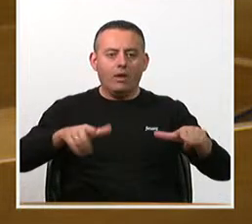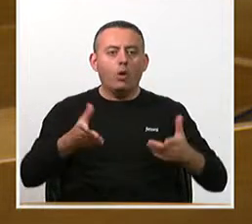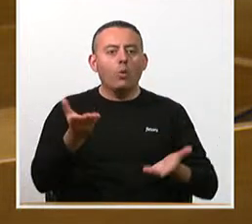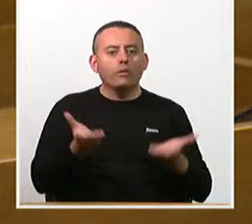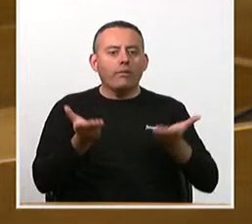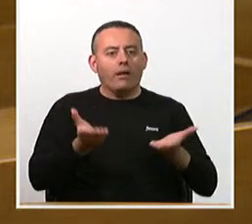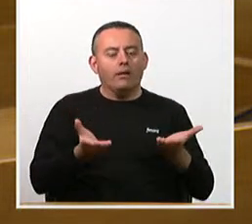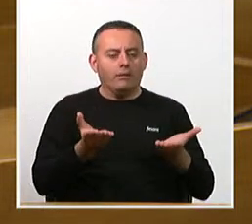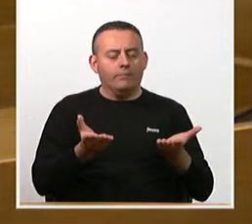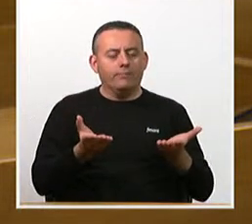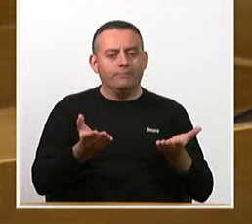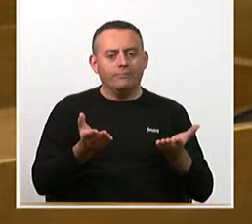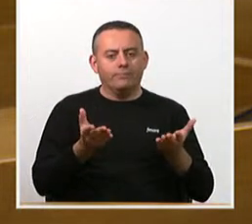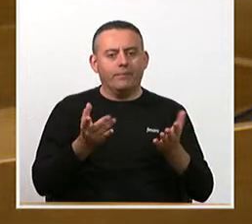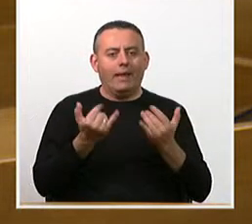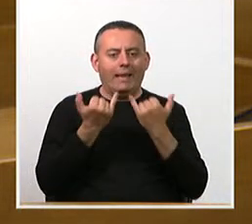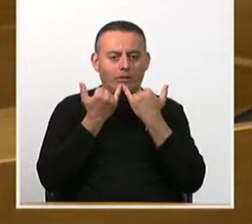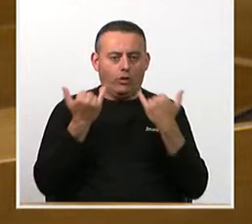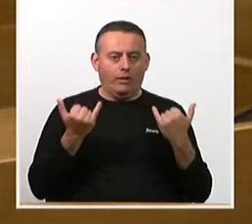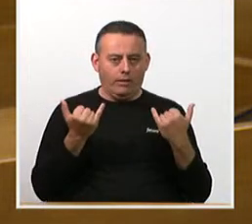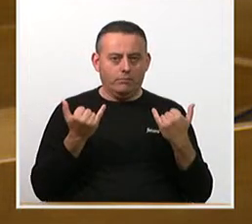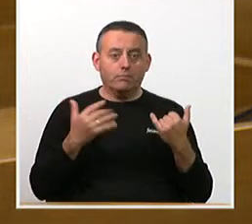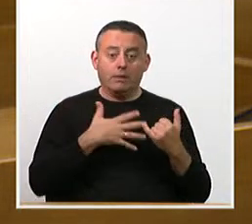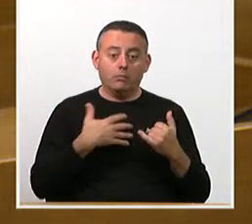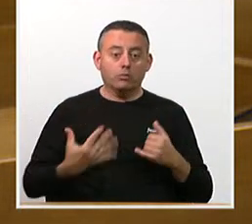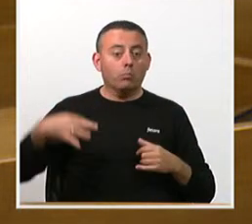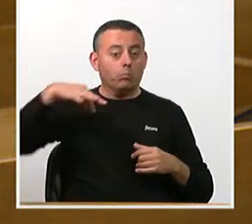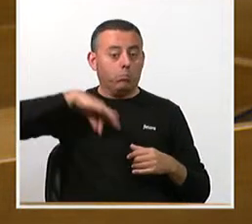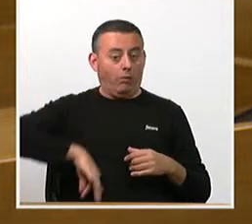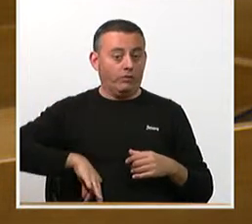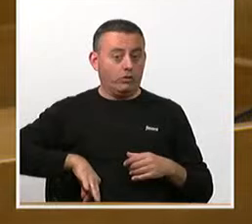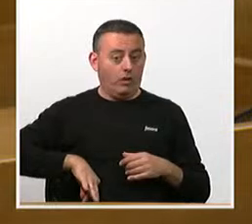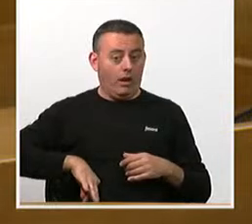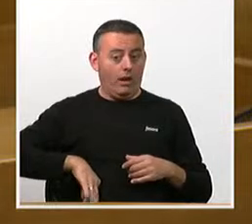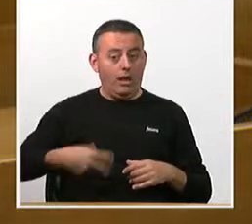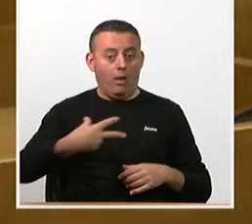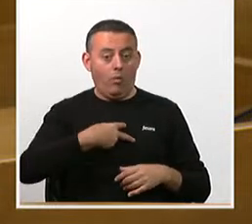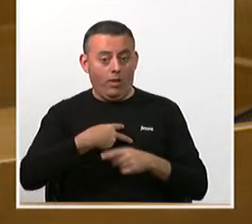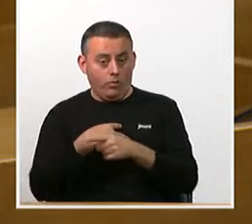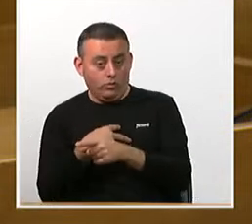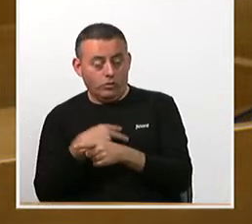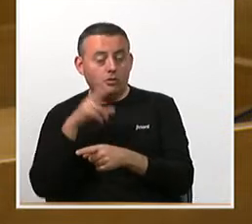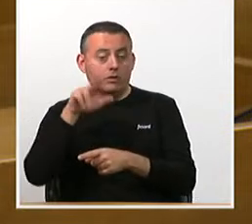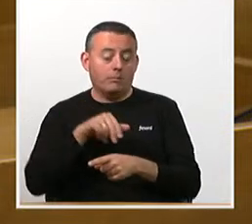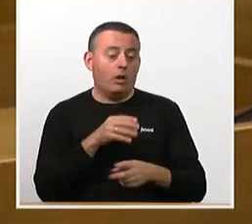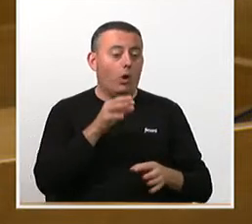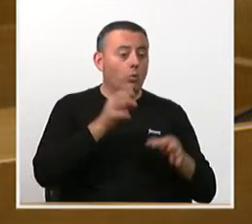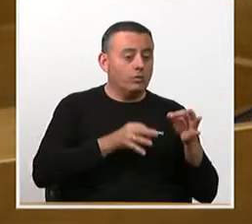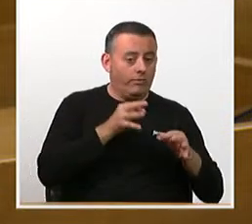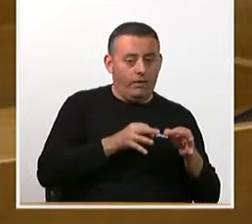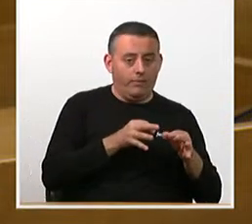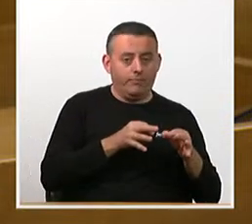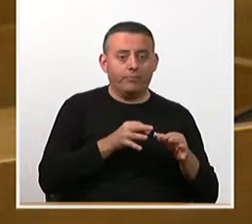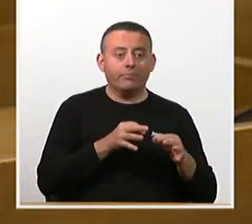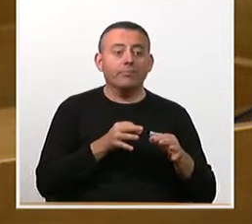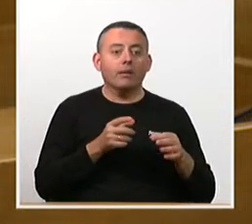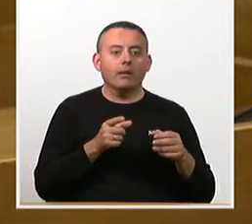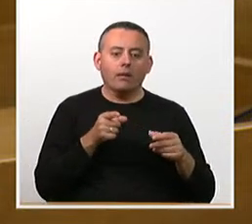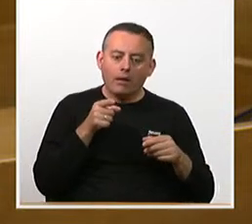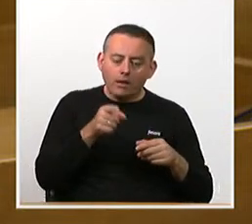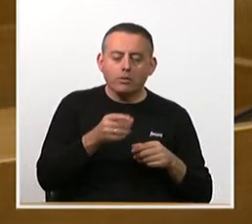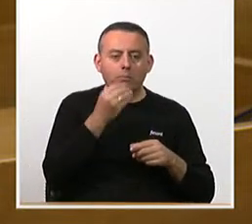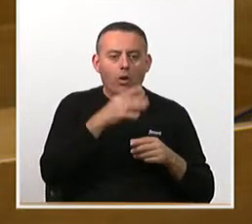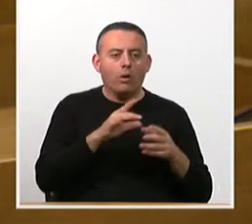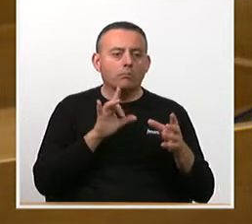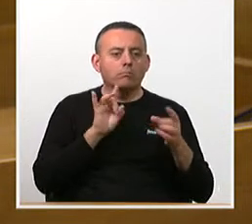ciudadanos como a los profesionales de la justicia agilizando los procesos y reduciendo el uso del papel permite el envío de